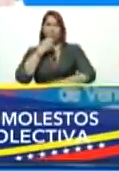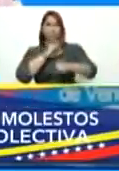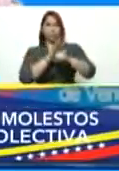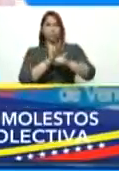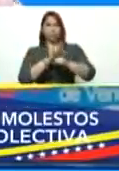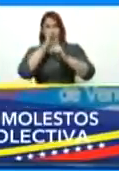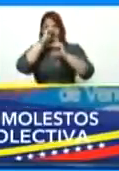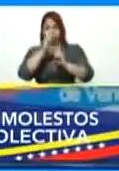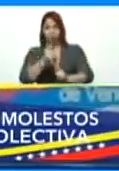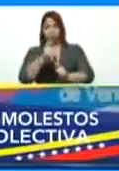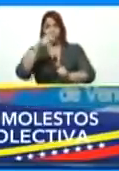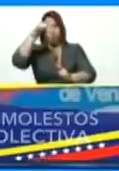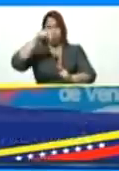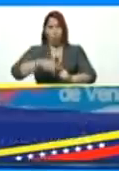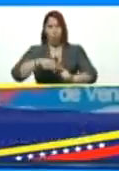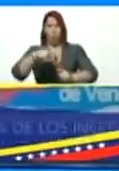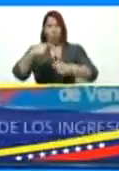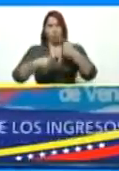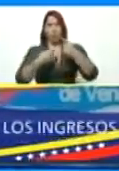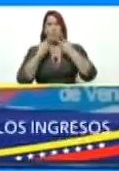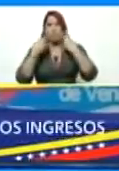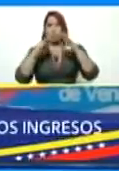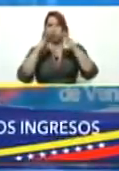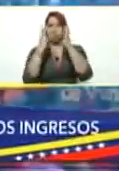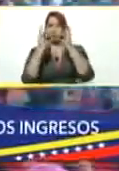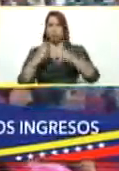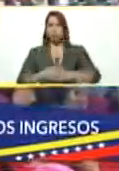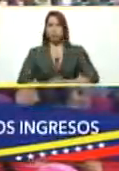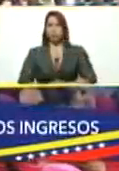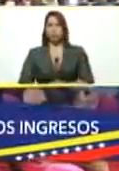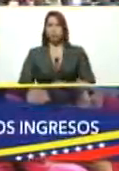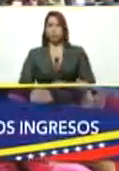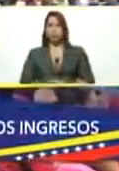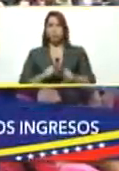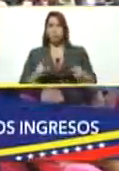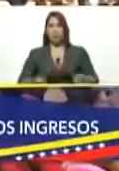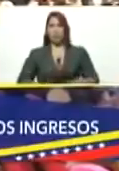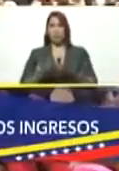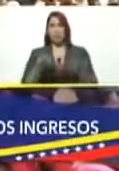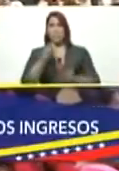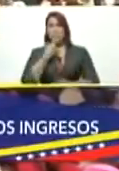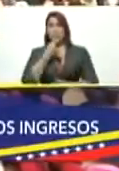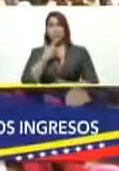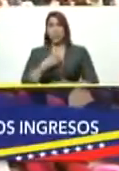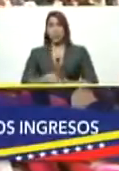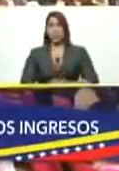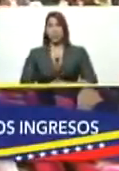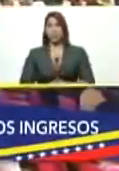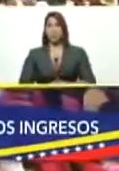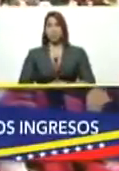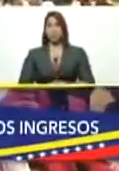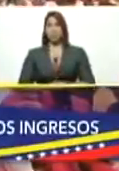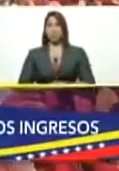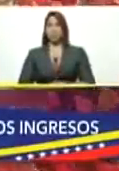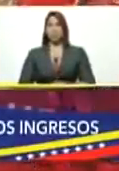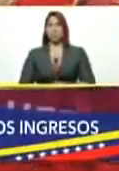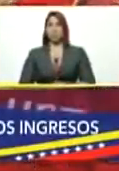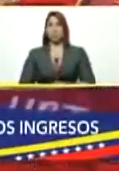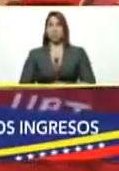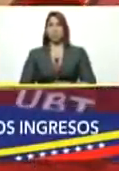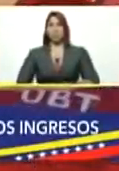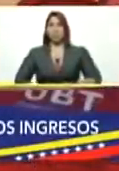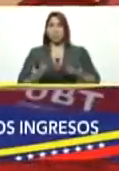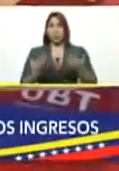reconocido hoy por hoy en el mundo para traer las medicinas para